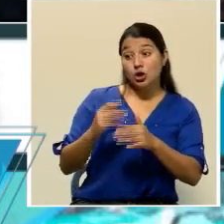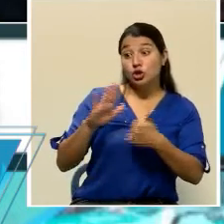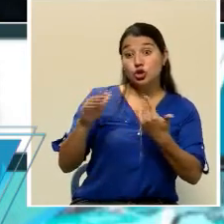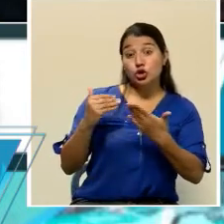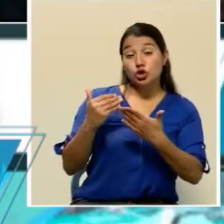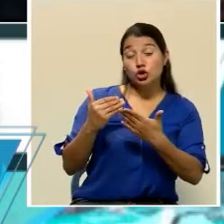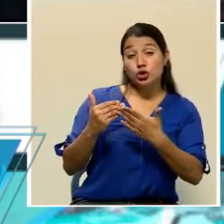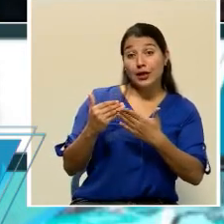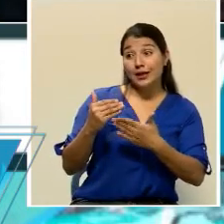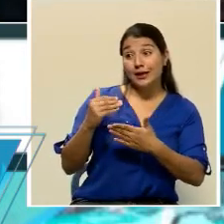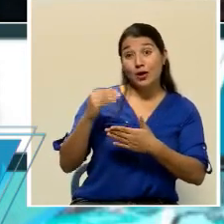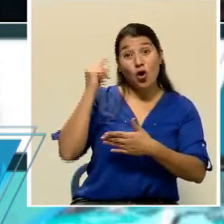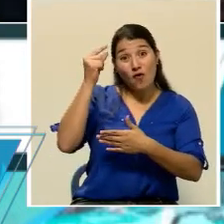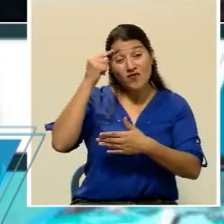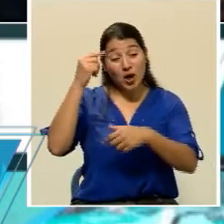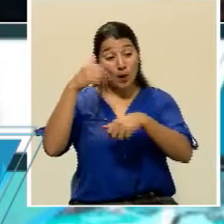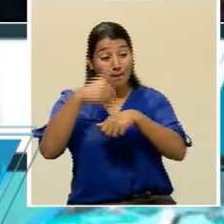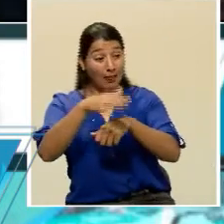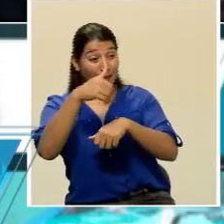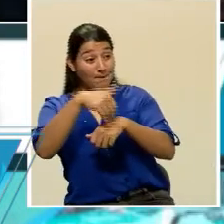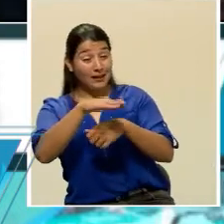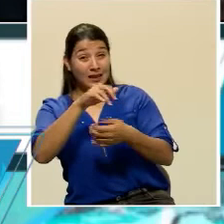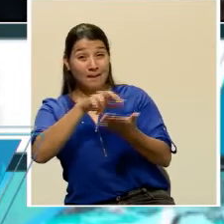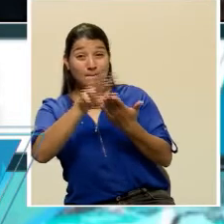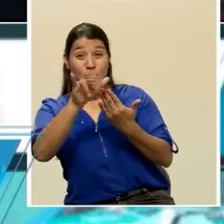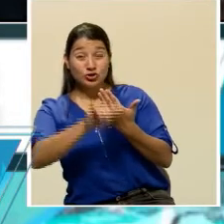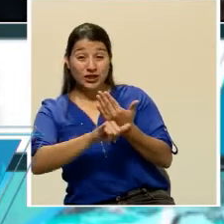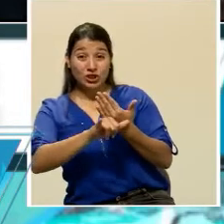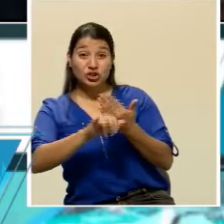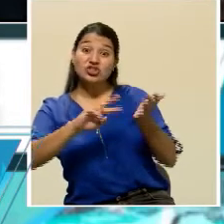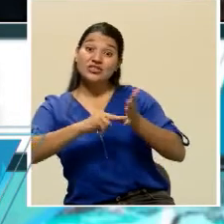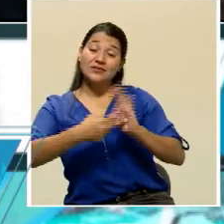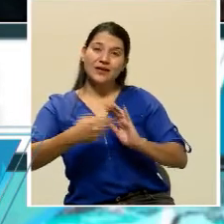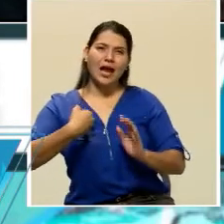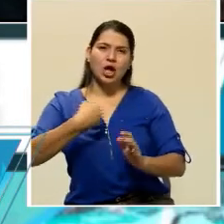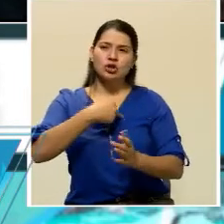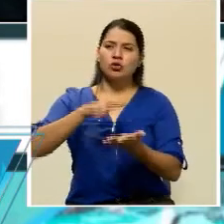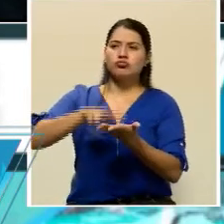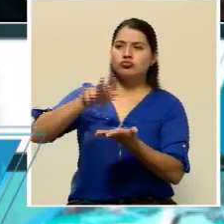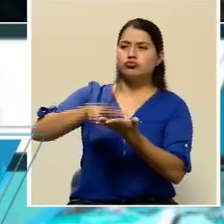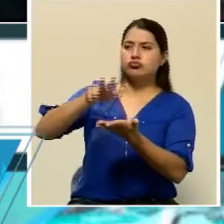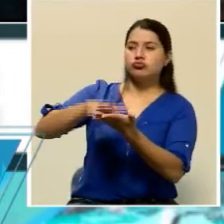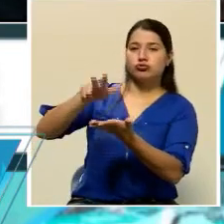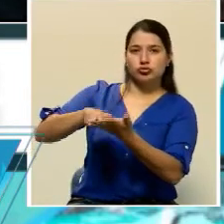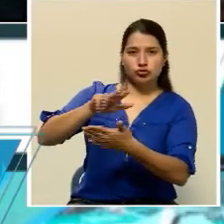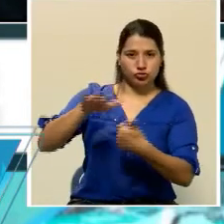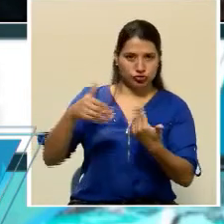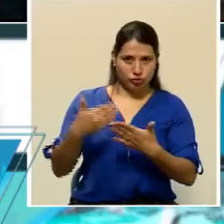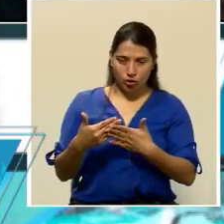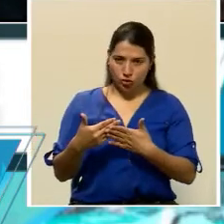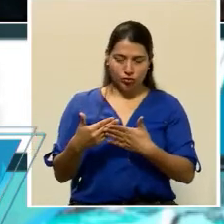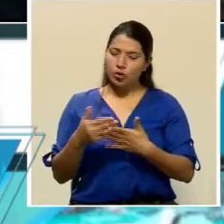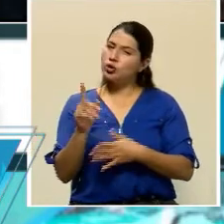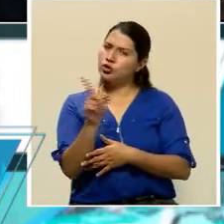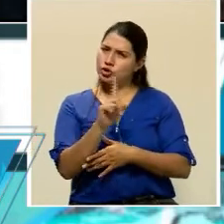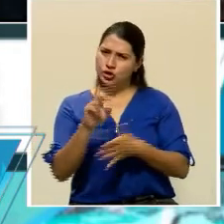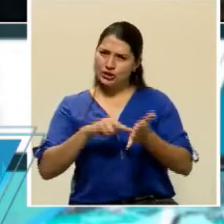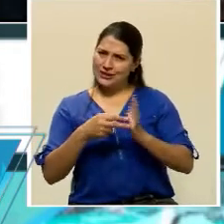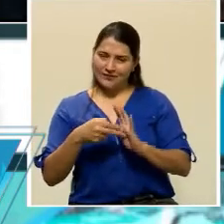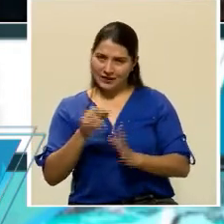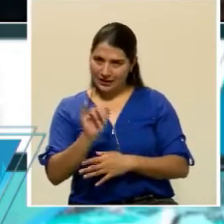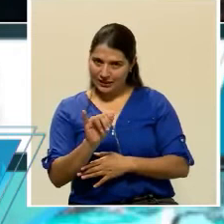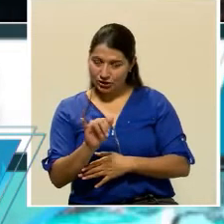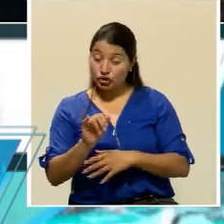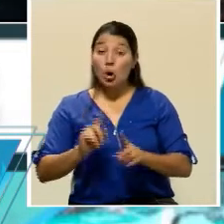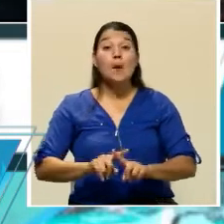mande, o no quiere decir aprobárselo en la misma forma en que lo envíe. Pero sí quiere decir